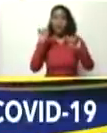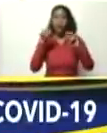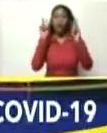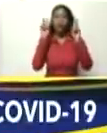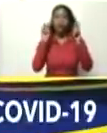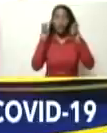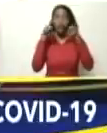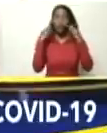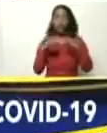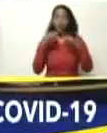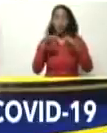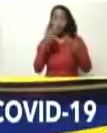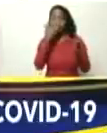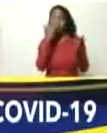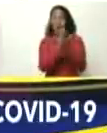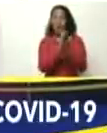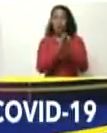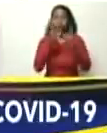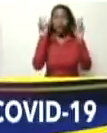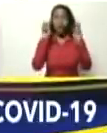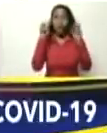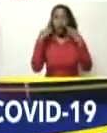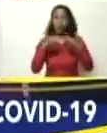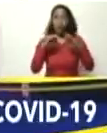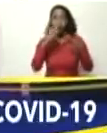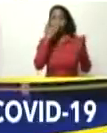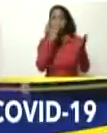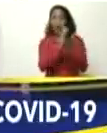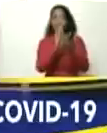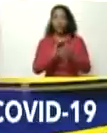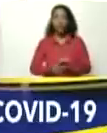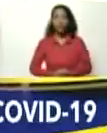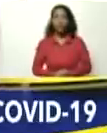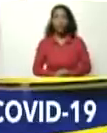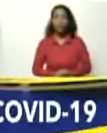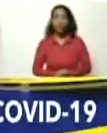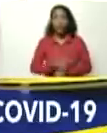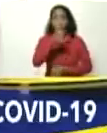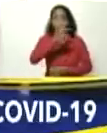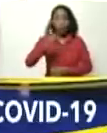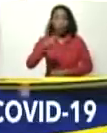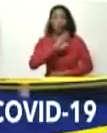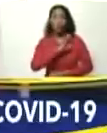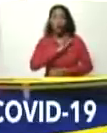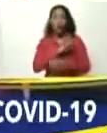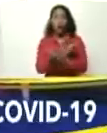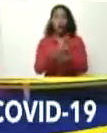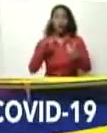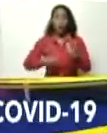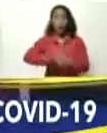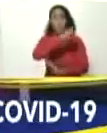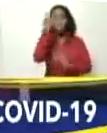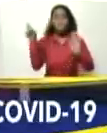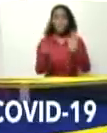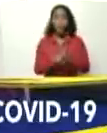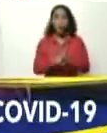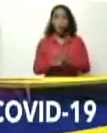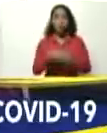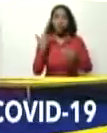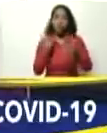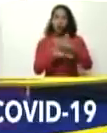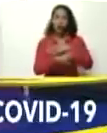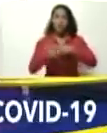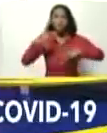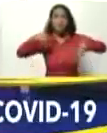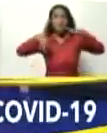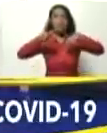normalidad de frente, entrarle a la nueva normalidad de frente. Y la gente tenga su libertad completa para ir a